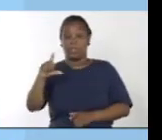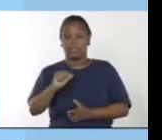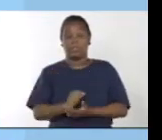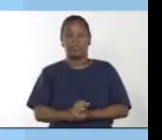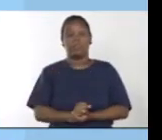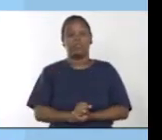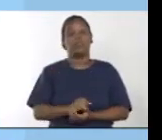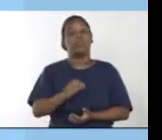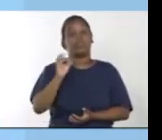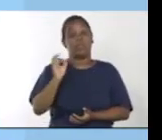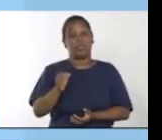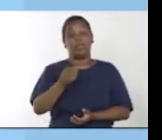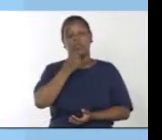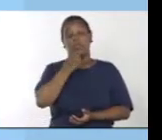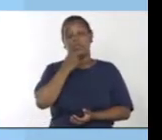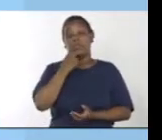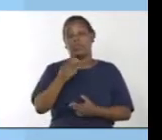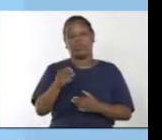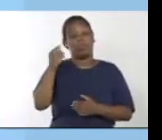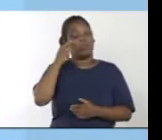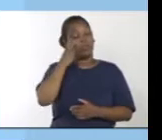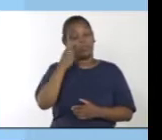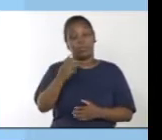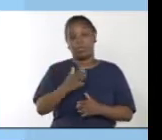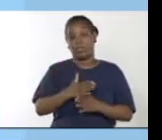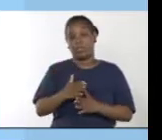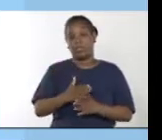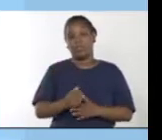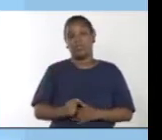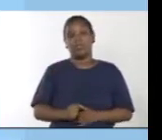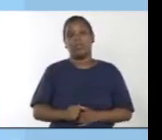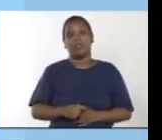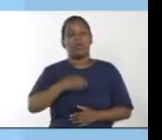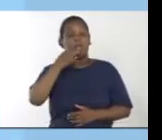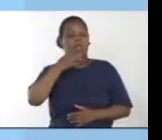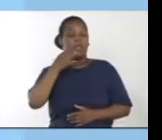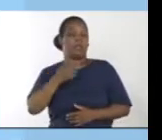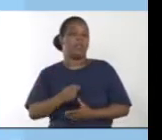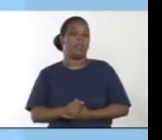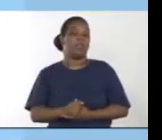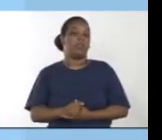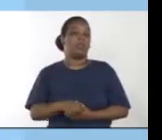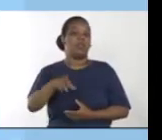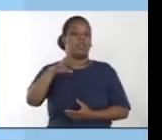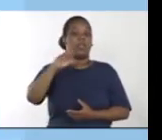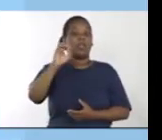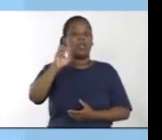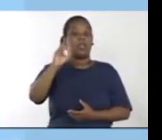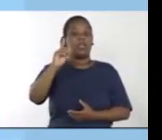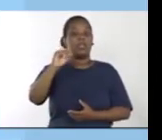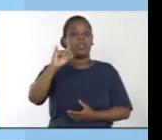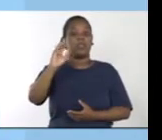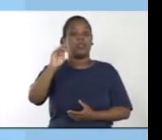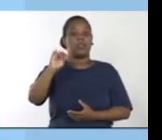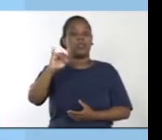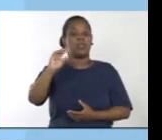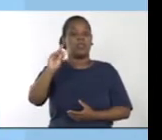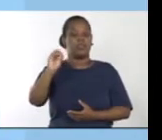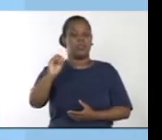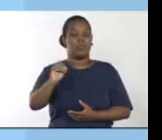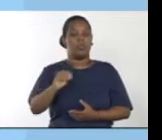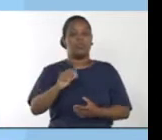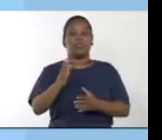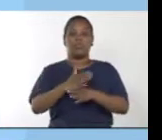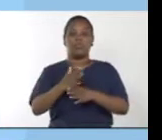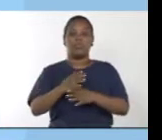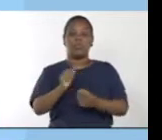ser que también desconozcan sus significados. Les preciso. Redimido es algo libre,